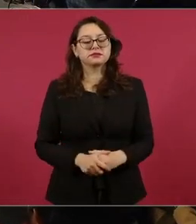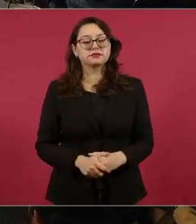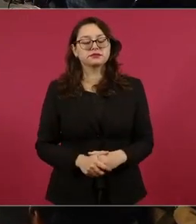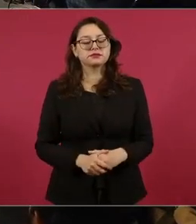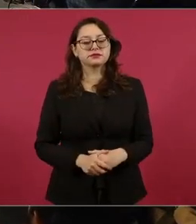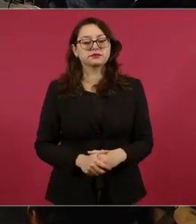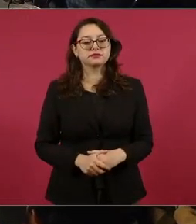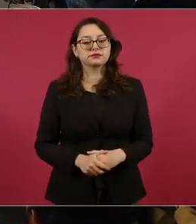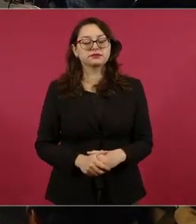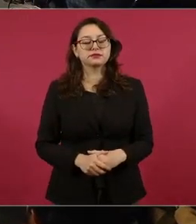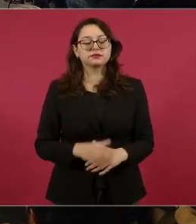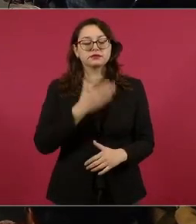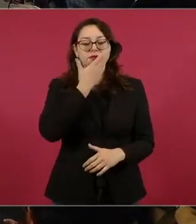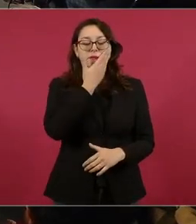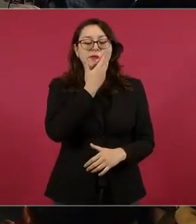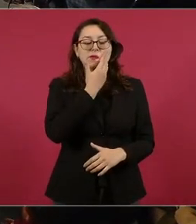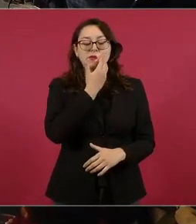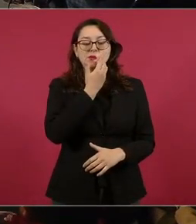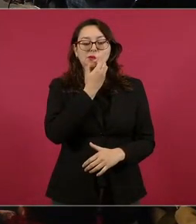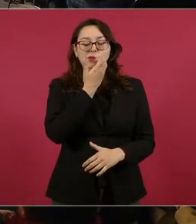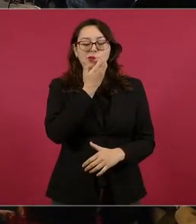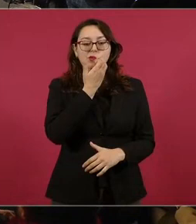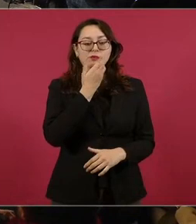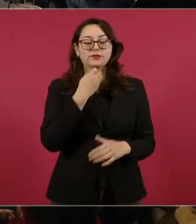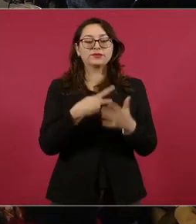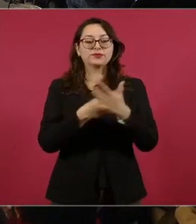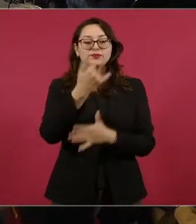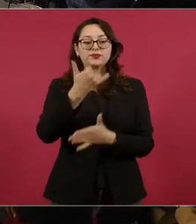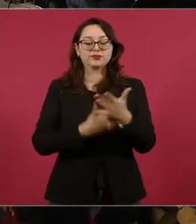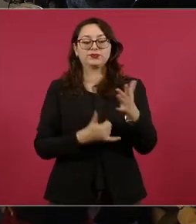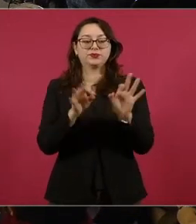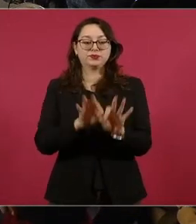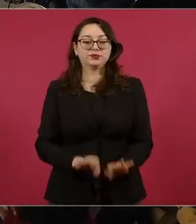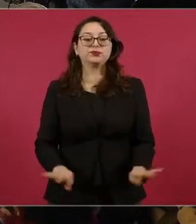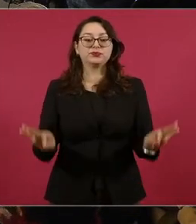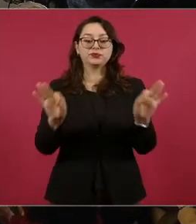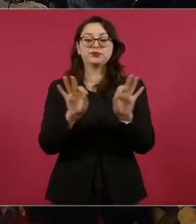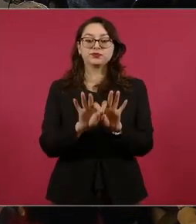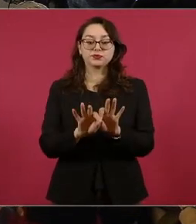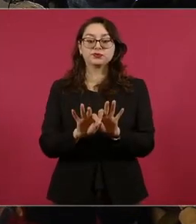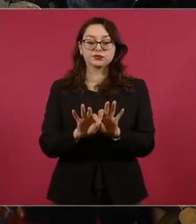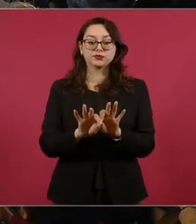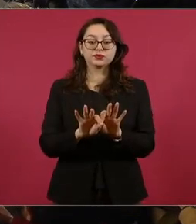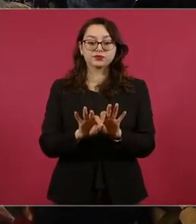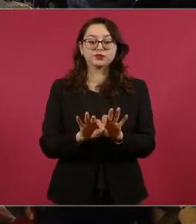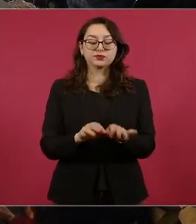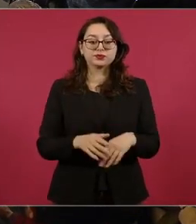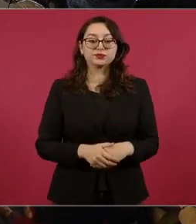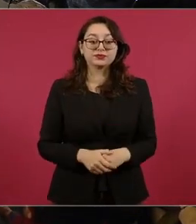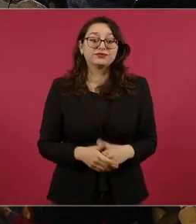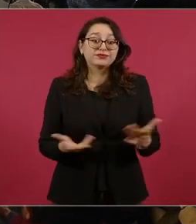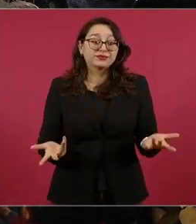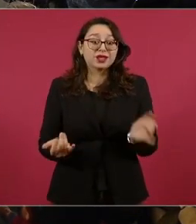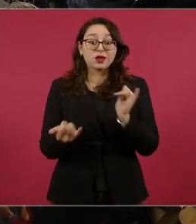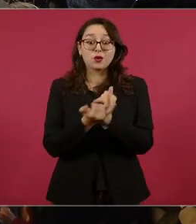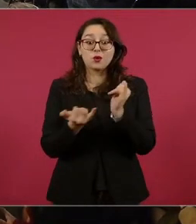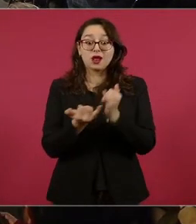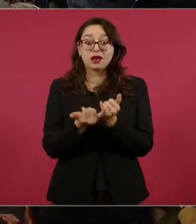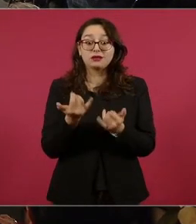es un gran proyecto bueno Y también eh es crear